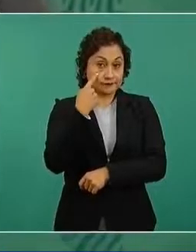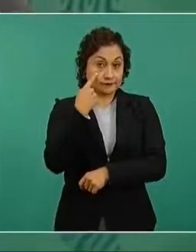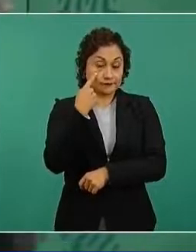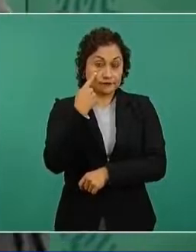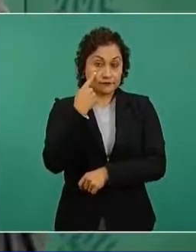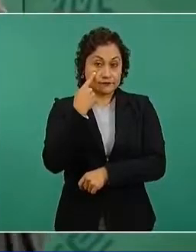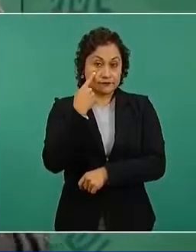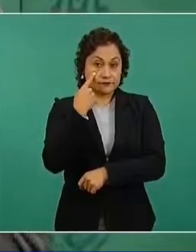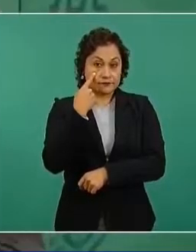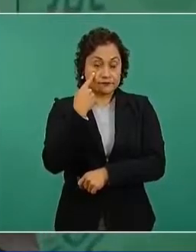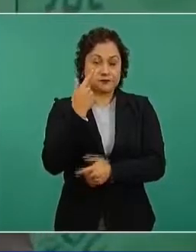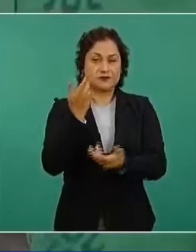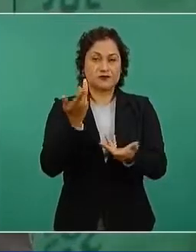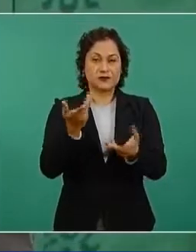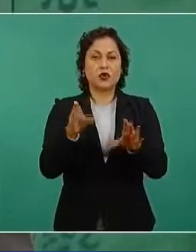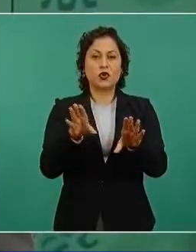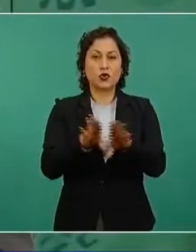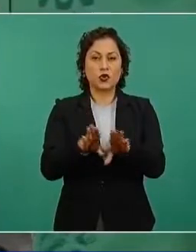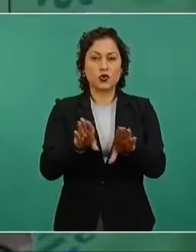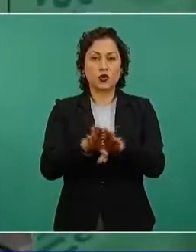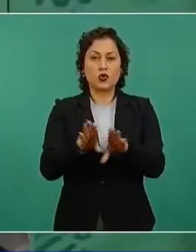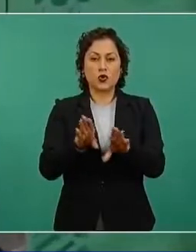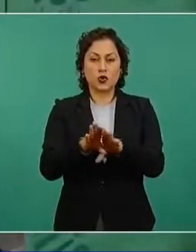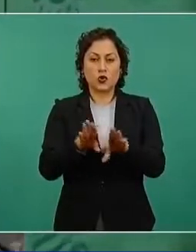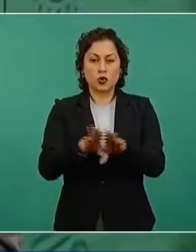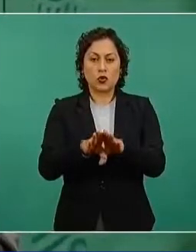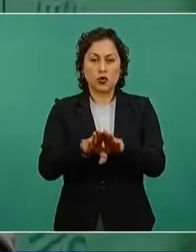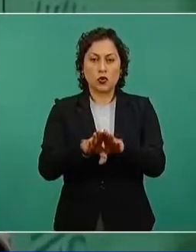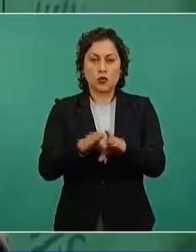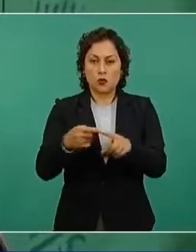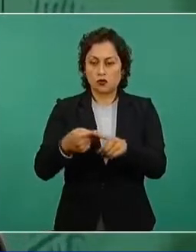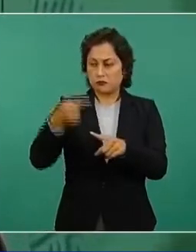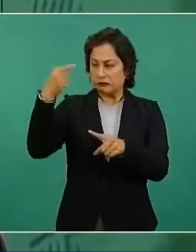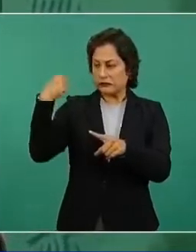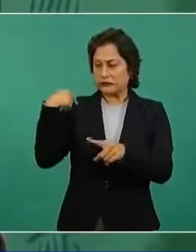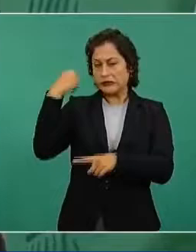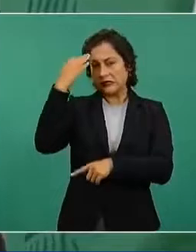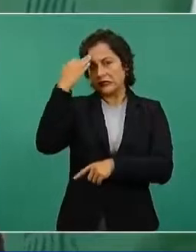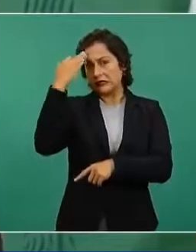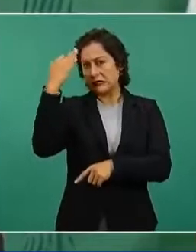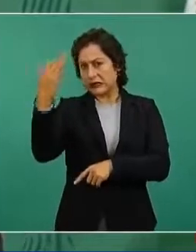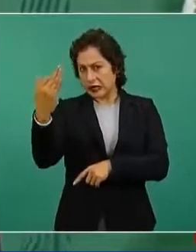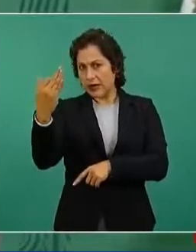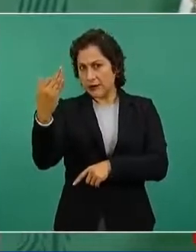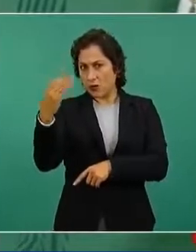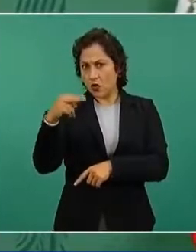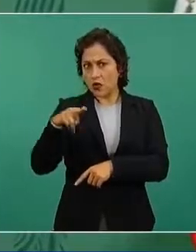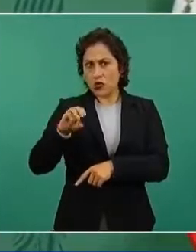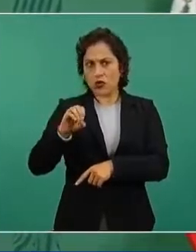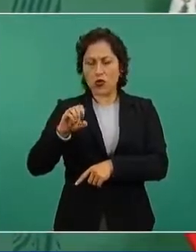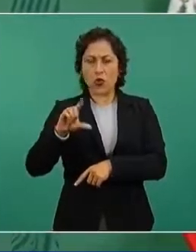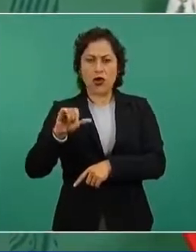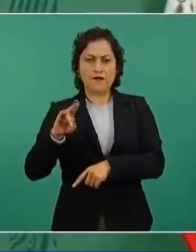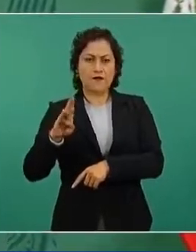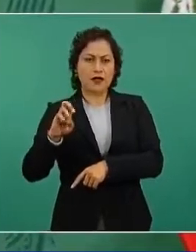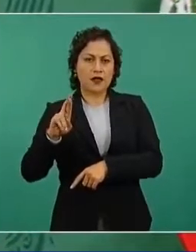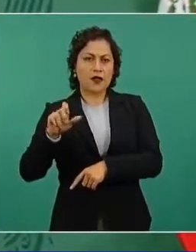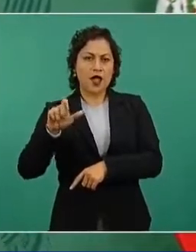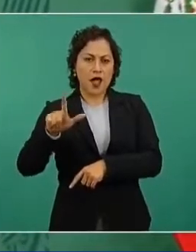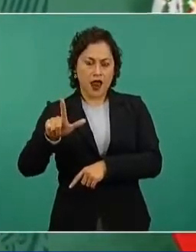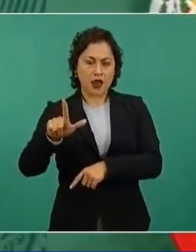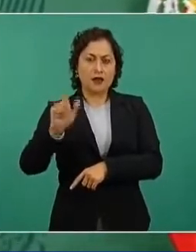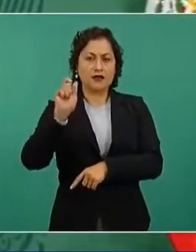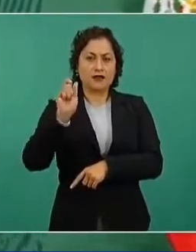de cómo se empobreció el pueblo con el modelo neoliberal, que añoran, ¿no?,